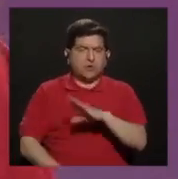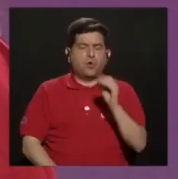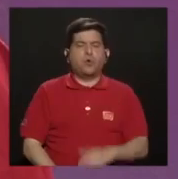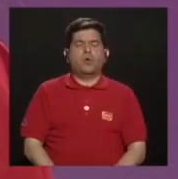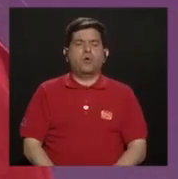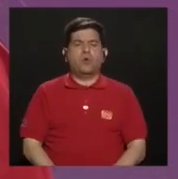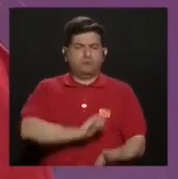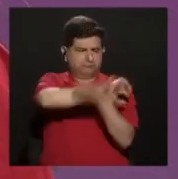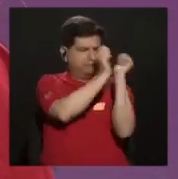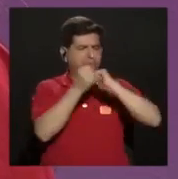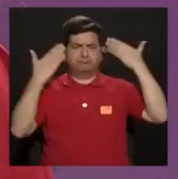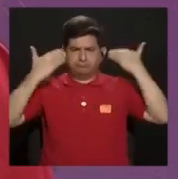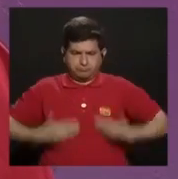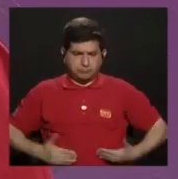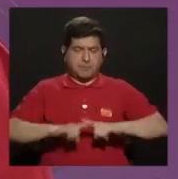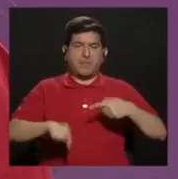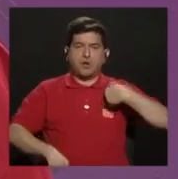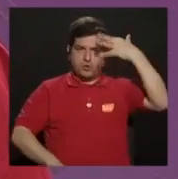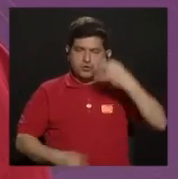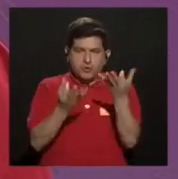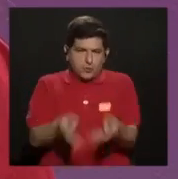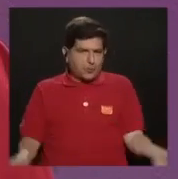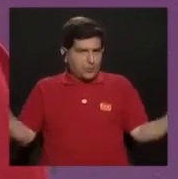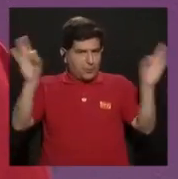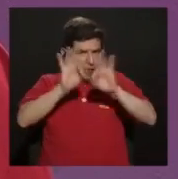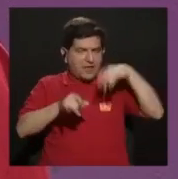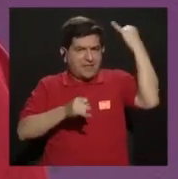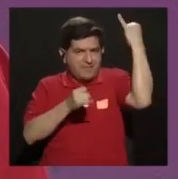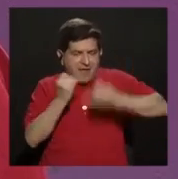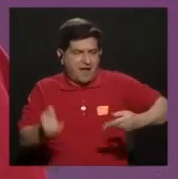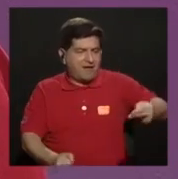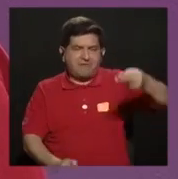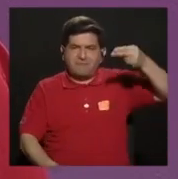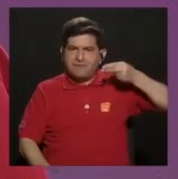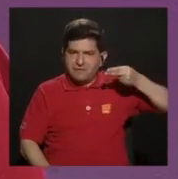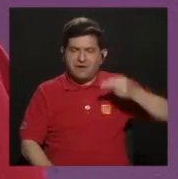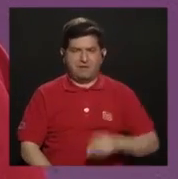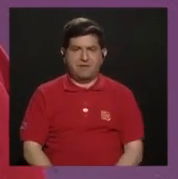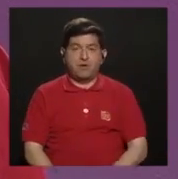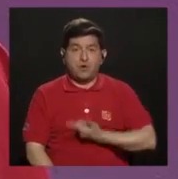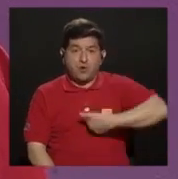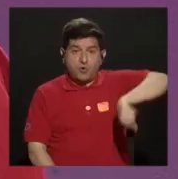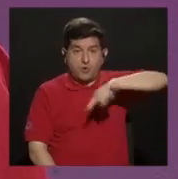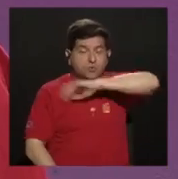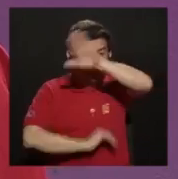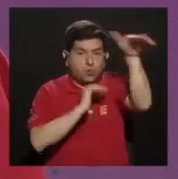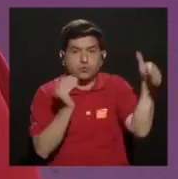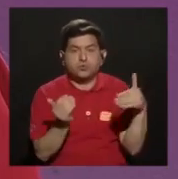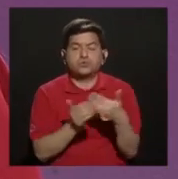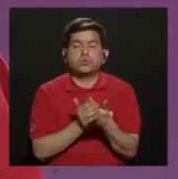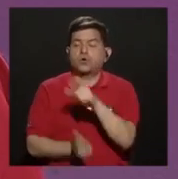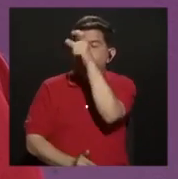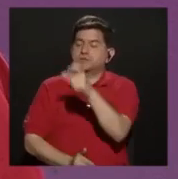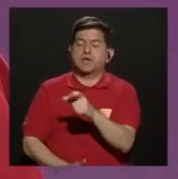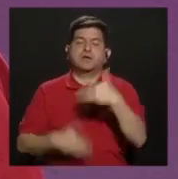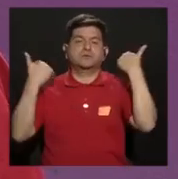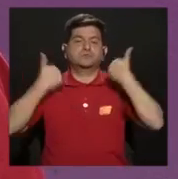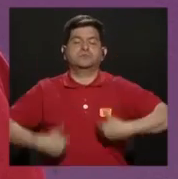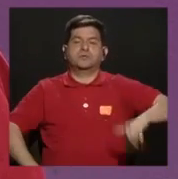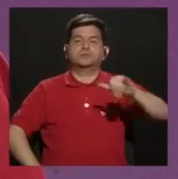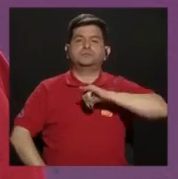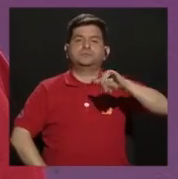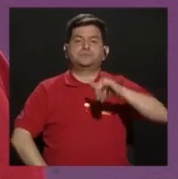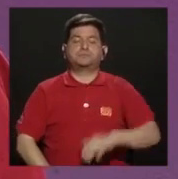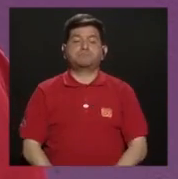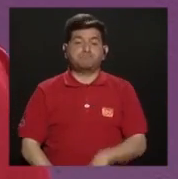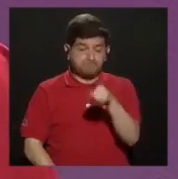pero lo más importante, creo yo, que al final de la historia damos en que todos somos seres humanos.